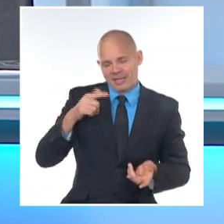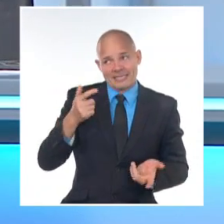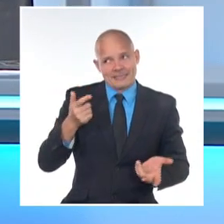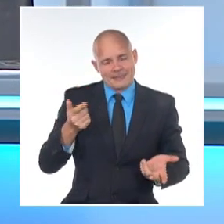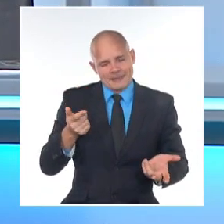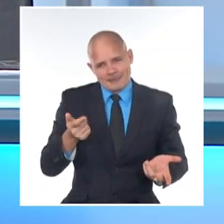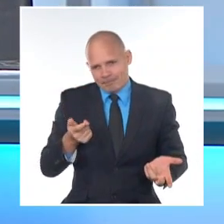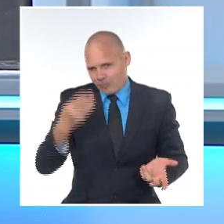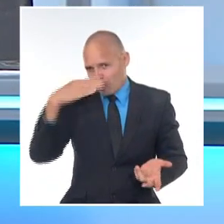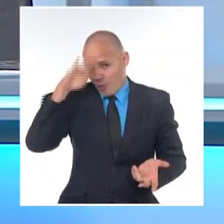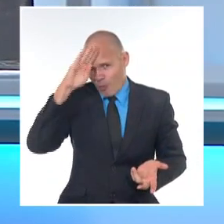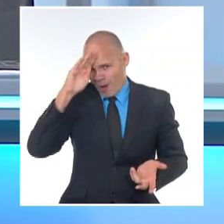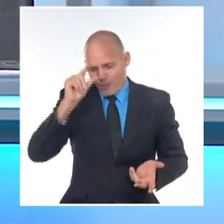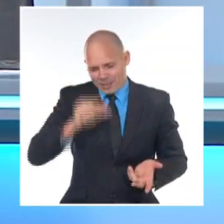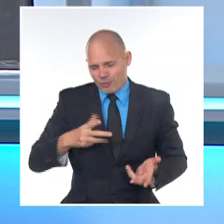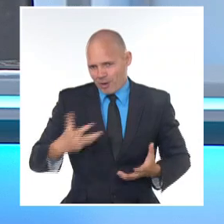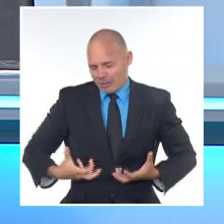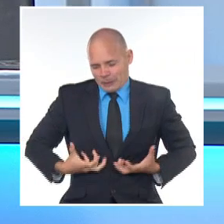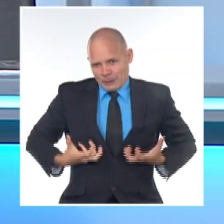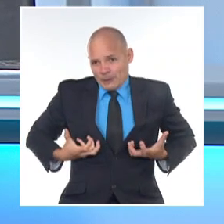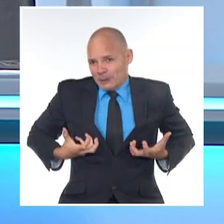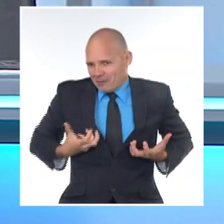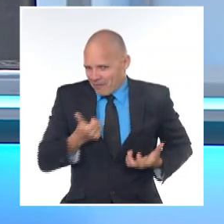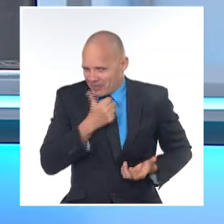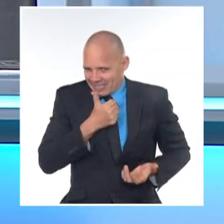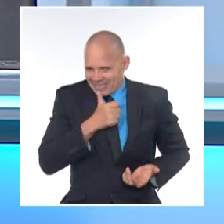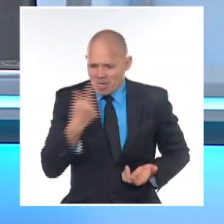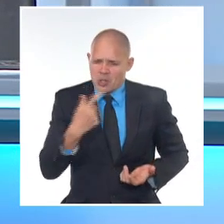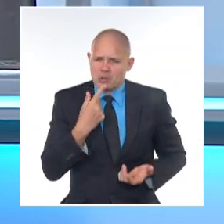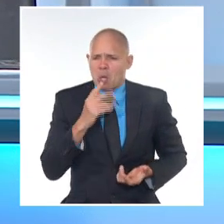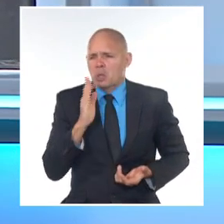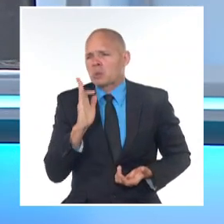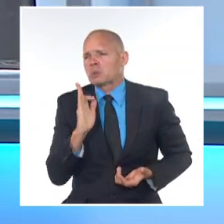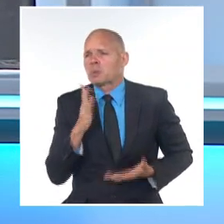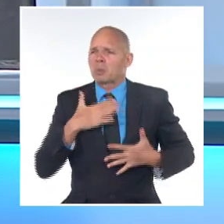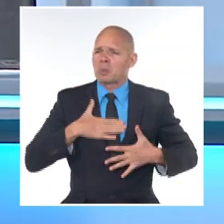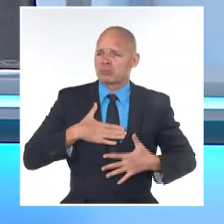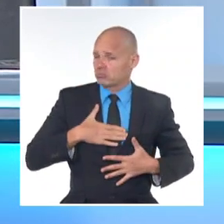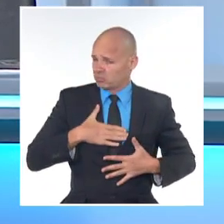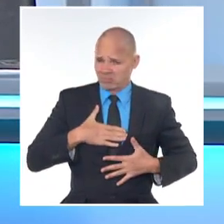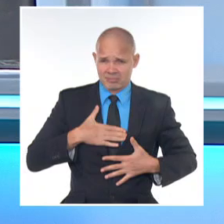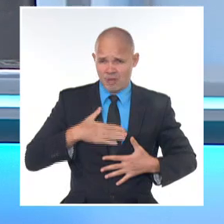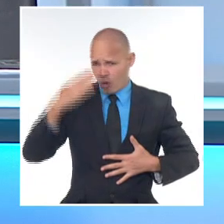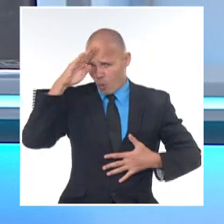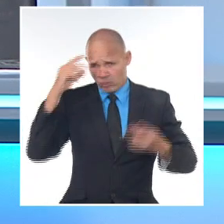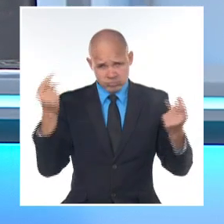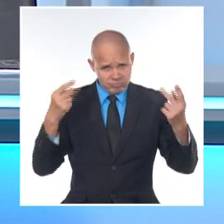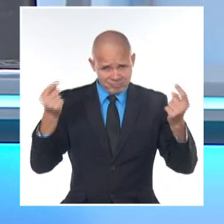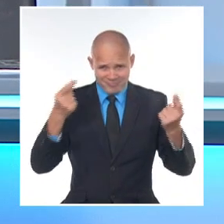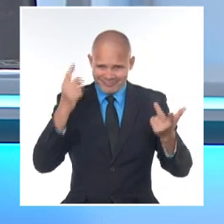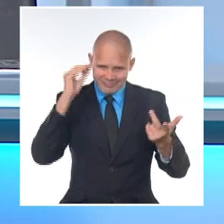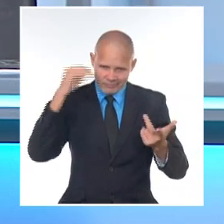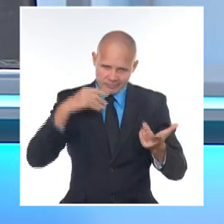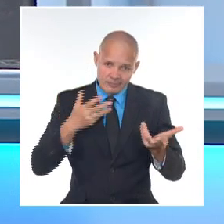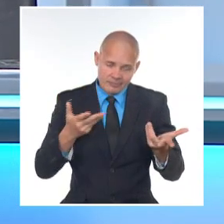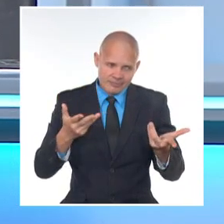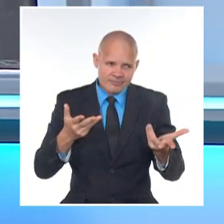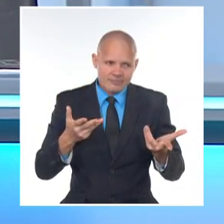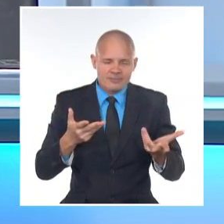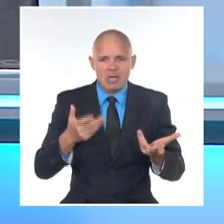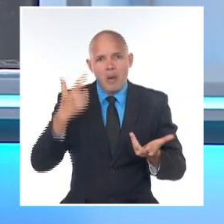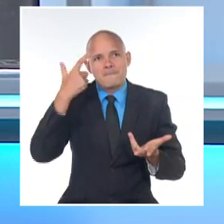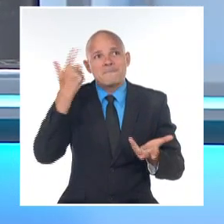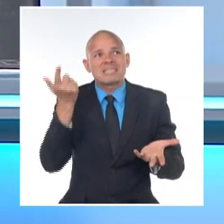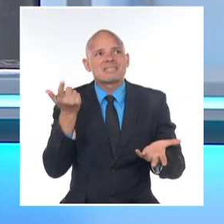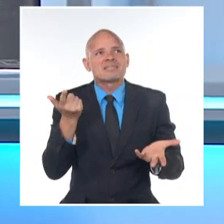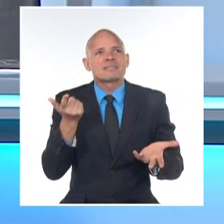común por la naturaleza del cubano que seamos pasivos, calmados ante algo que está mal hecho. Yo creo que la clave está en que cada